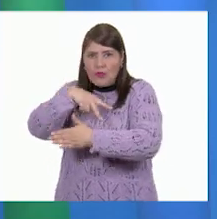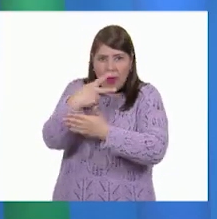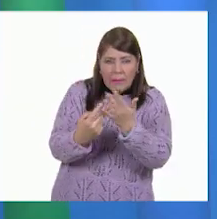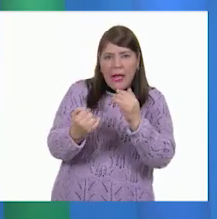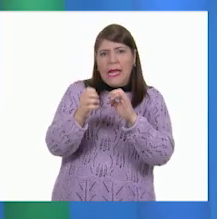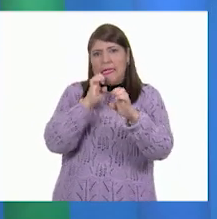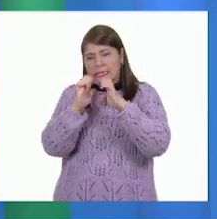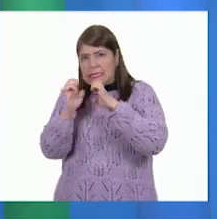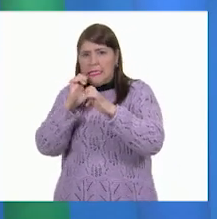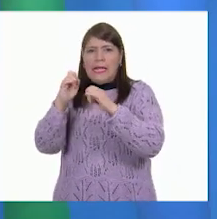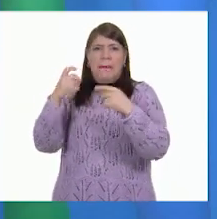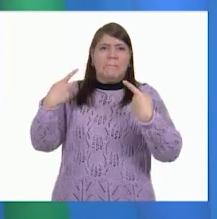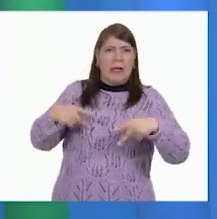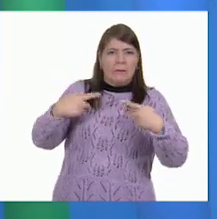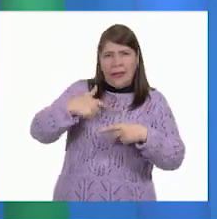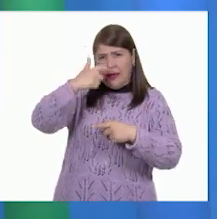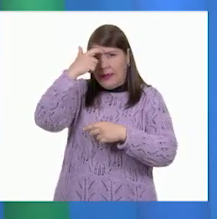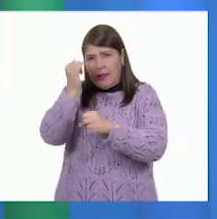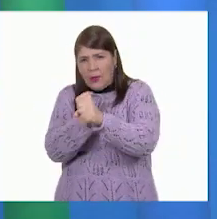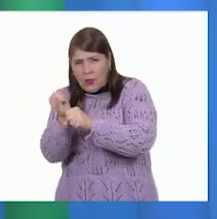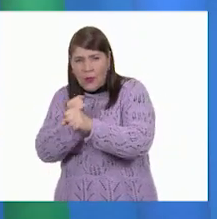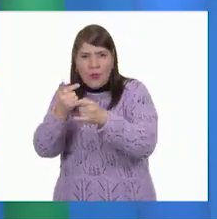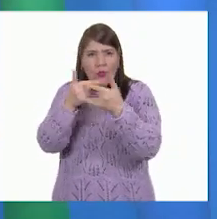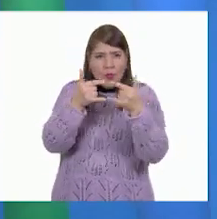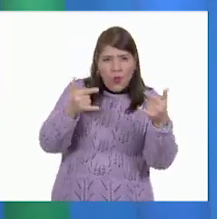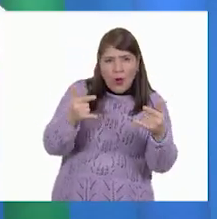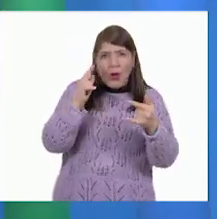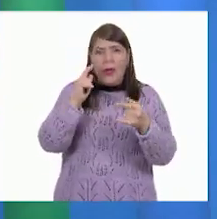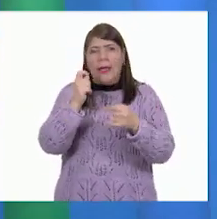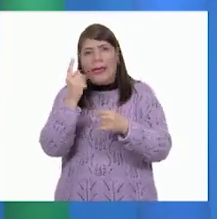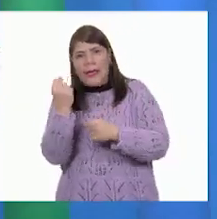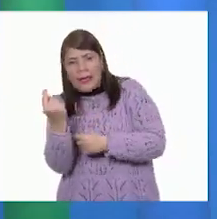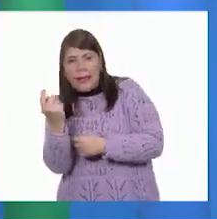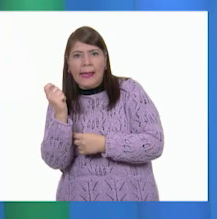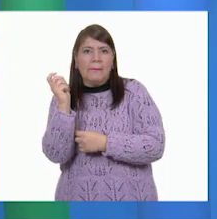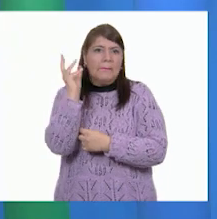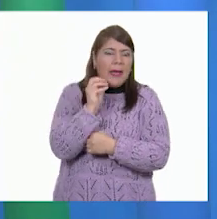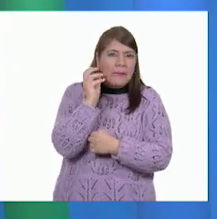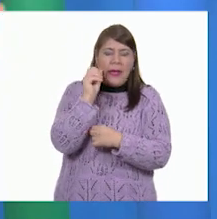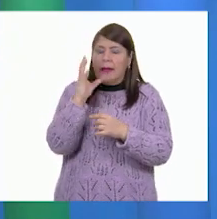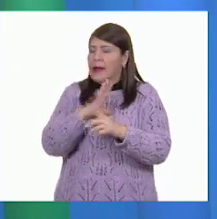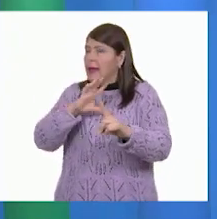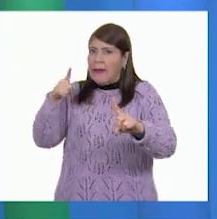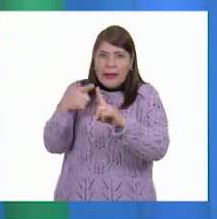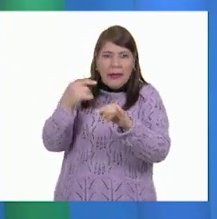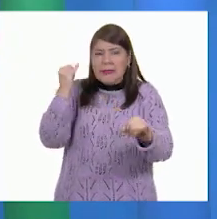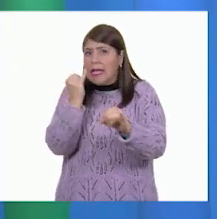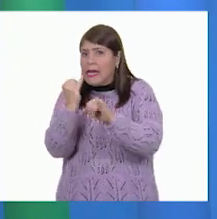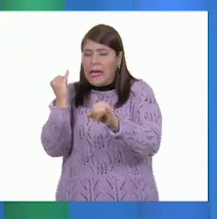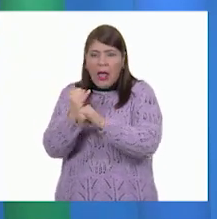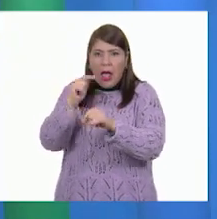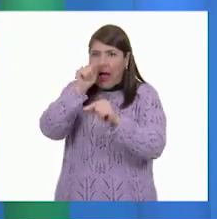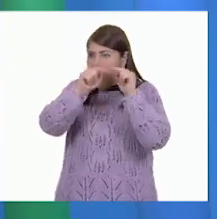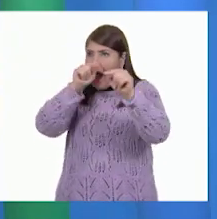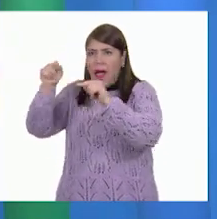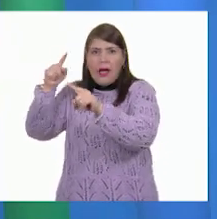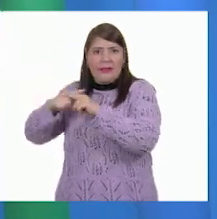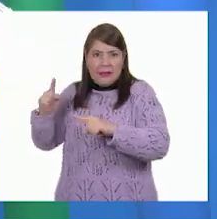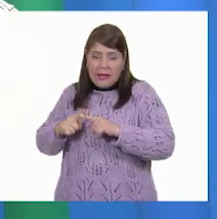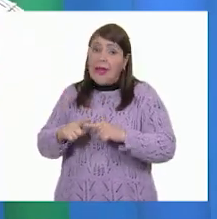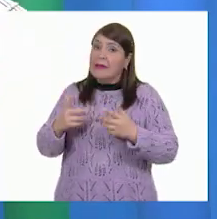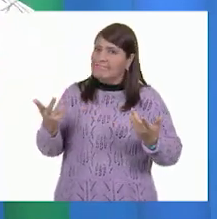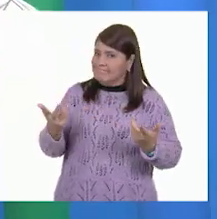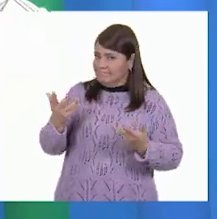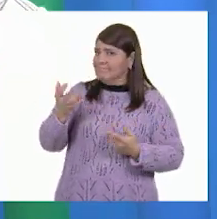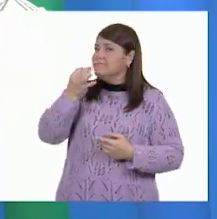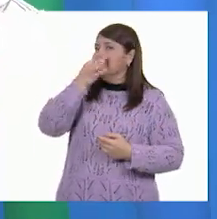con historiadoras e historiadores, en el radio, en la televisión, al respecto, en internet, en todos lados. ¡Qué bueno que nos